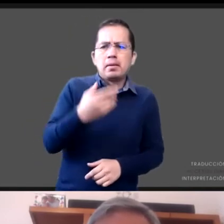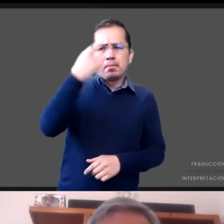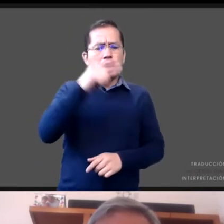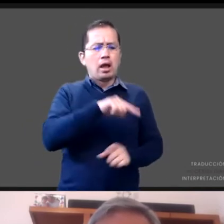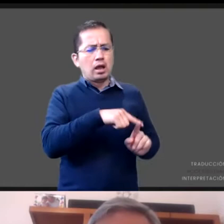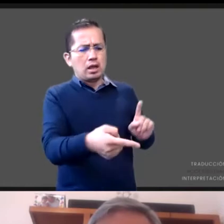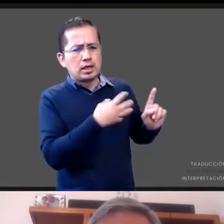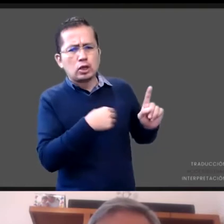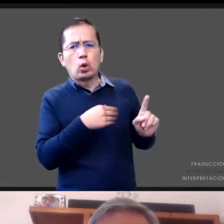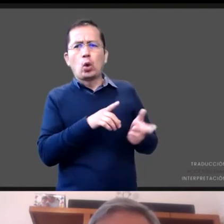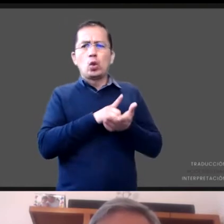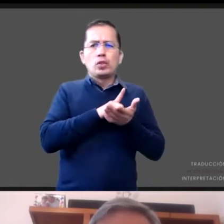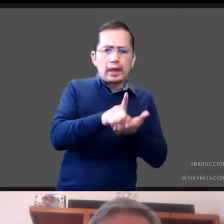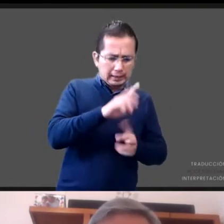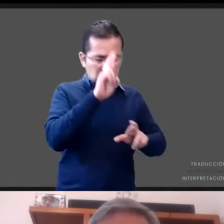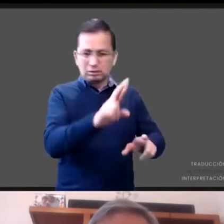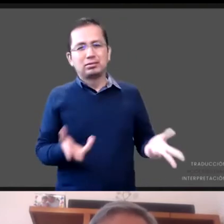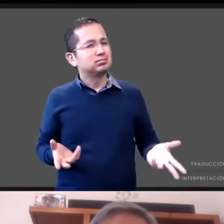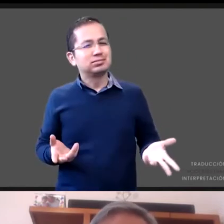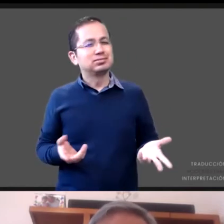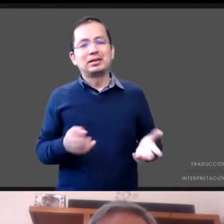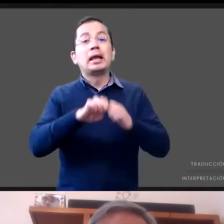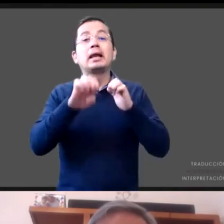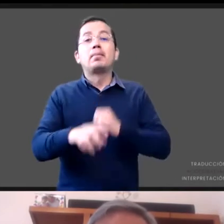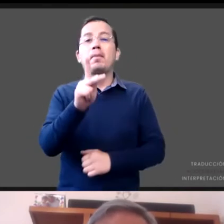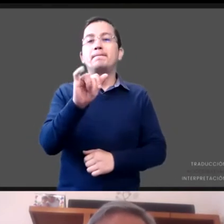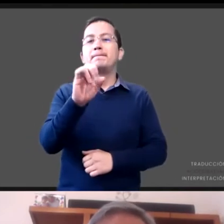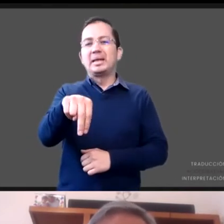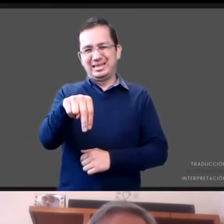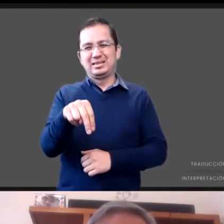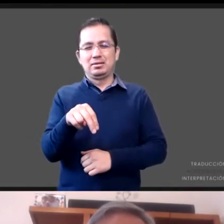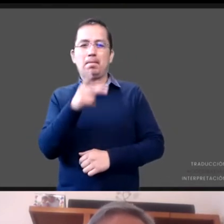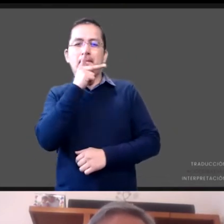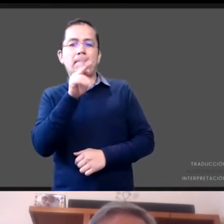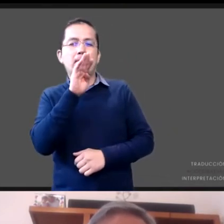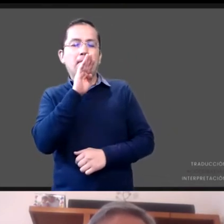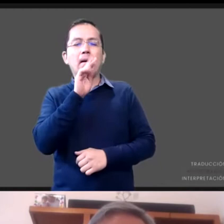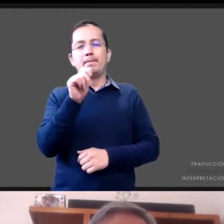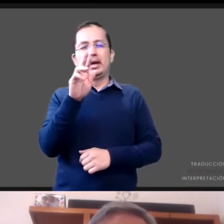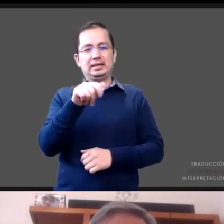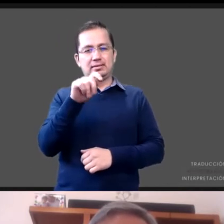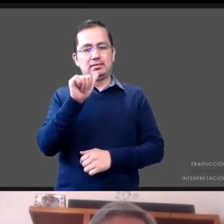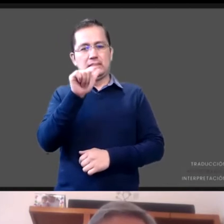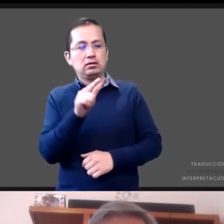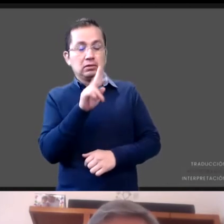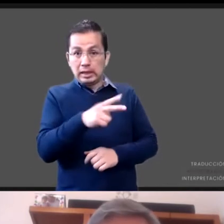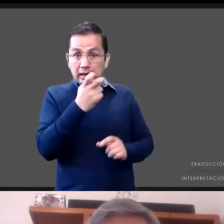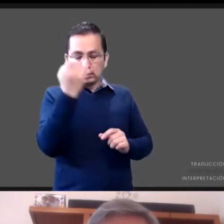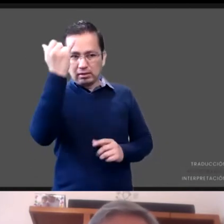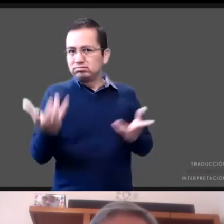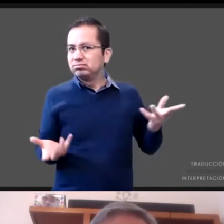¿no? Toda esta discusión sobre el PIN parental, por ejemplo, pues es un indicador interesante